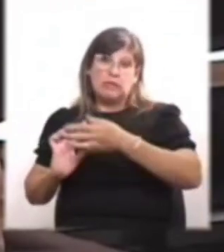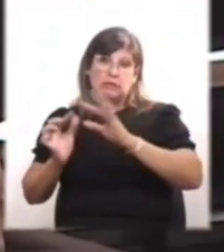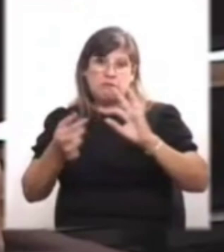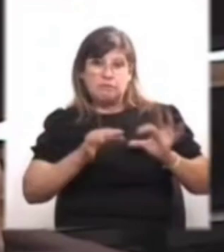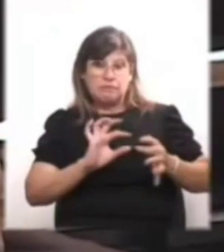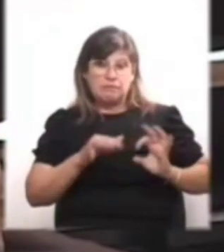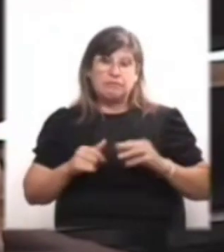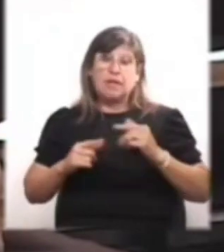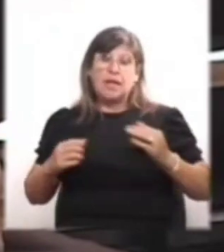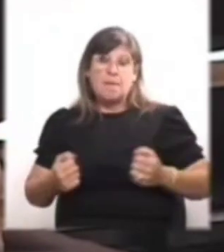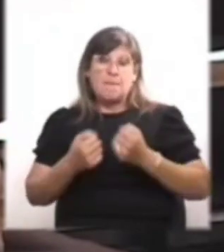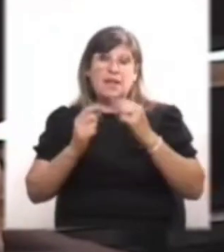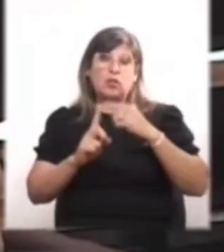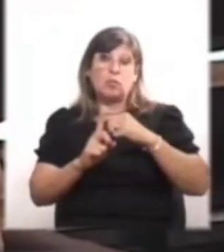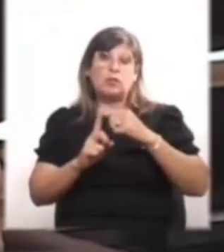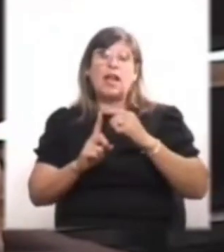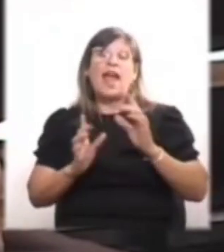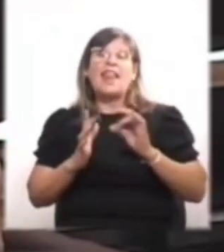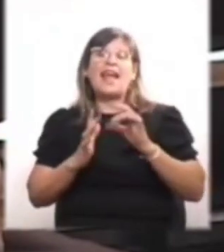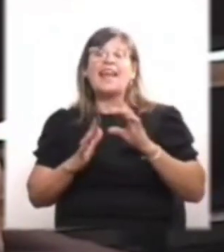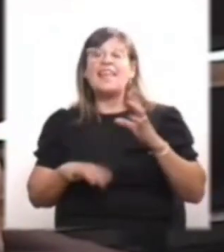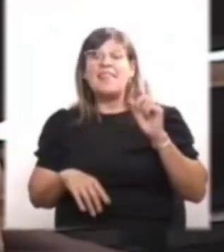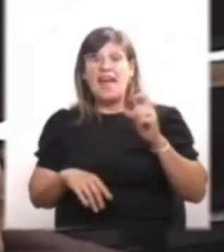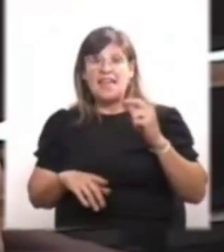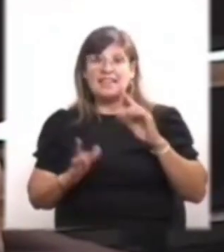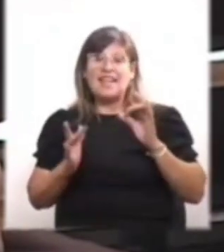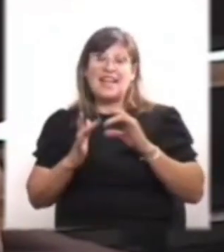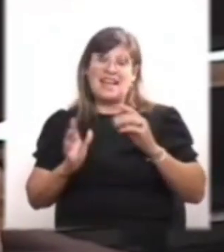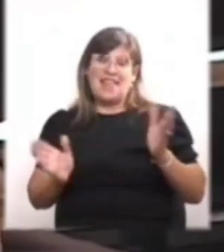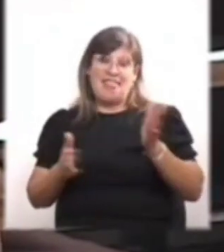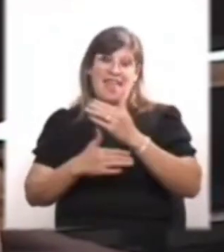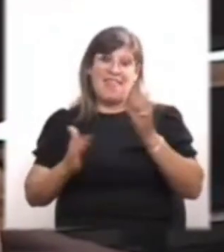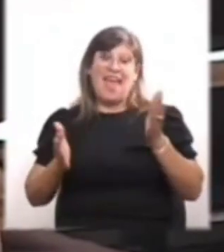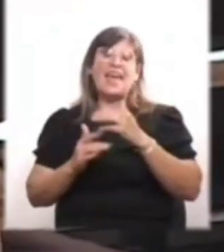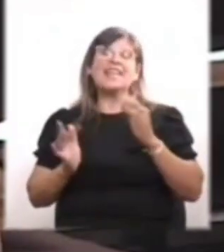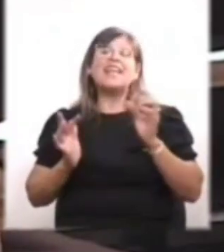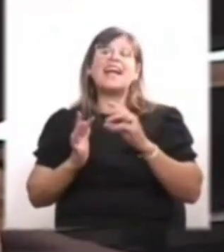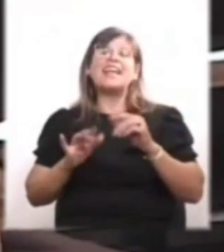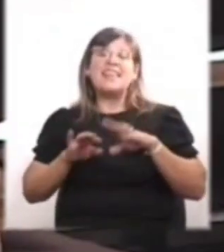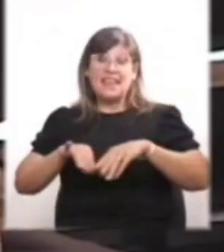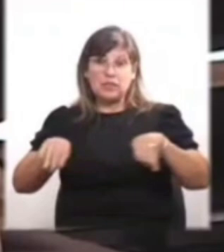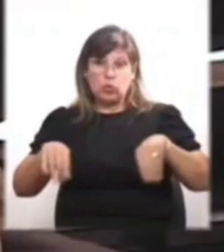impactar positivamente en la calidad de agua, en la calidad del aire y en la calidad del suelo.